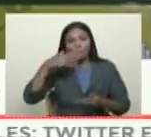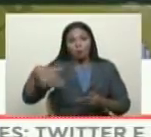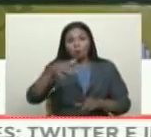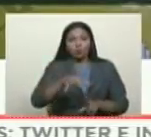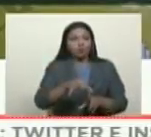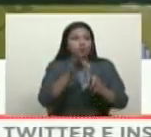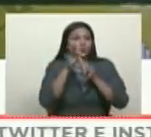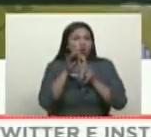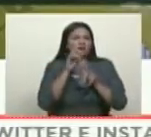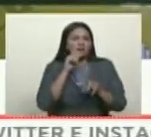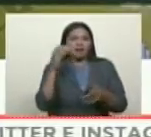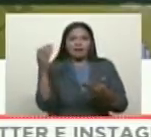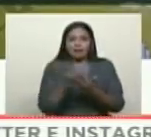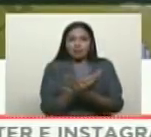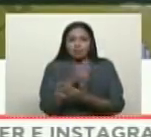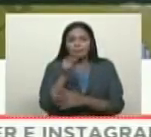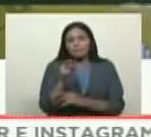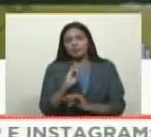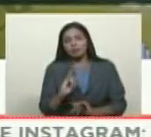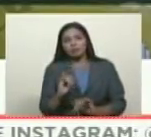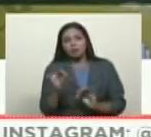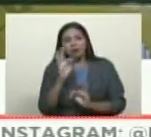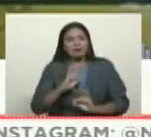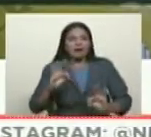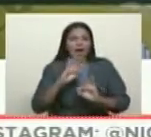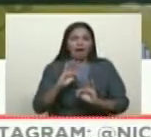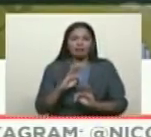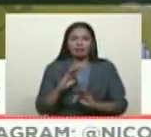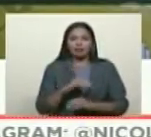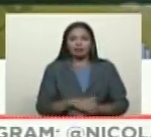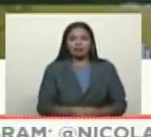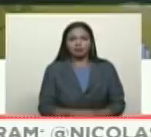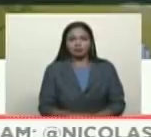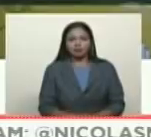el pueblo quita, más nadie.